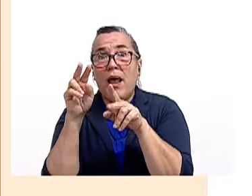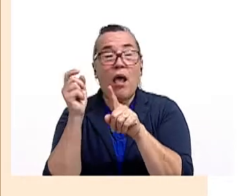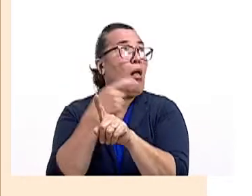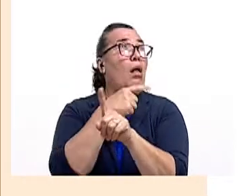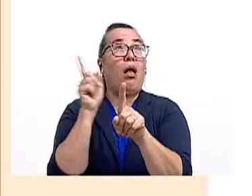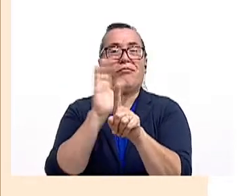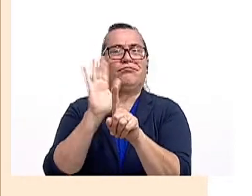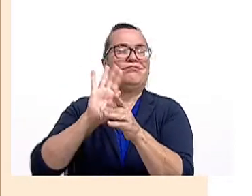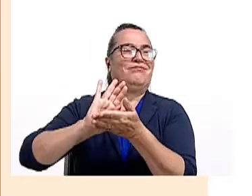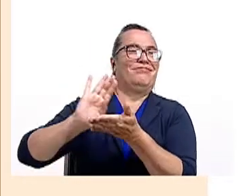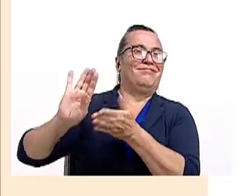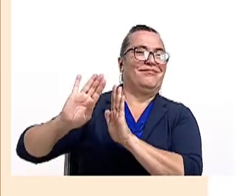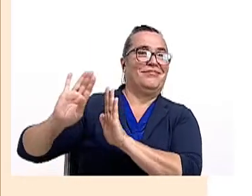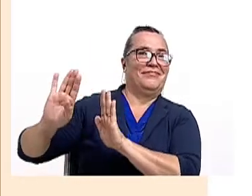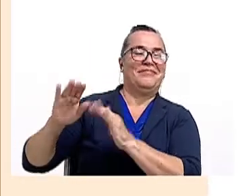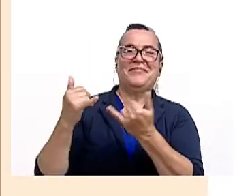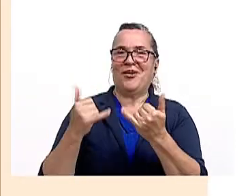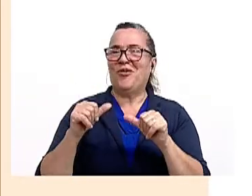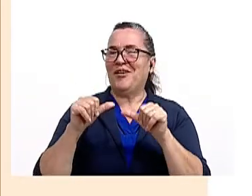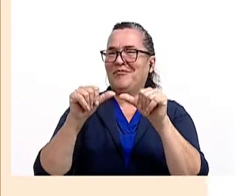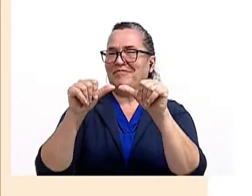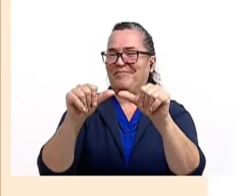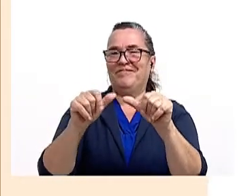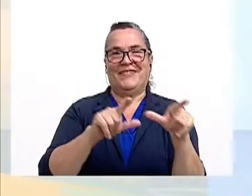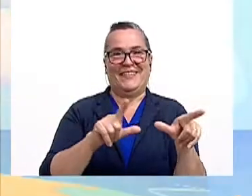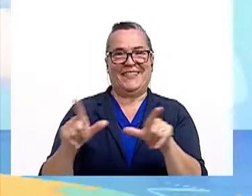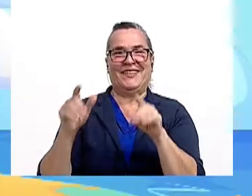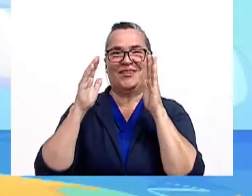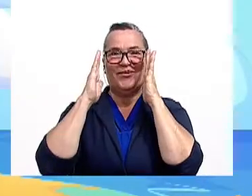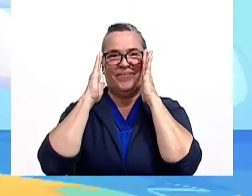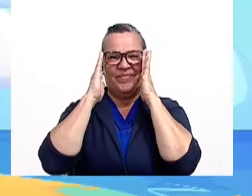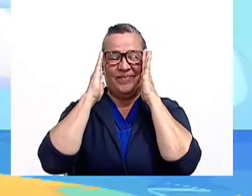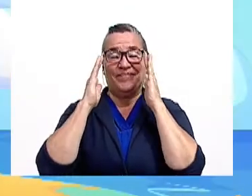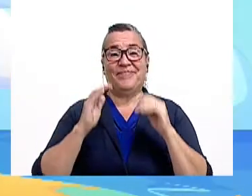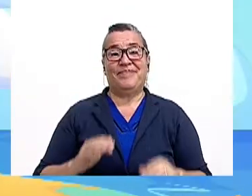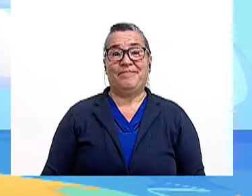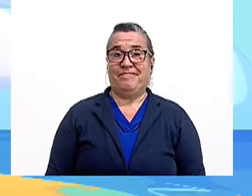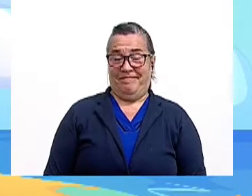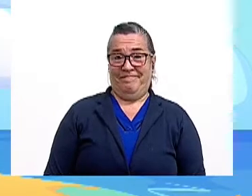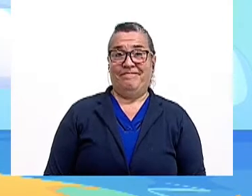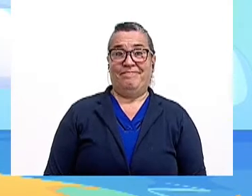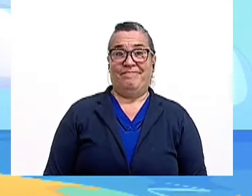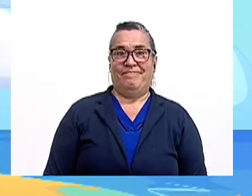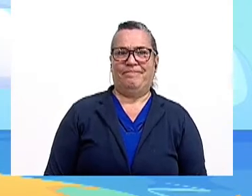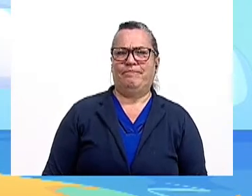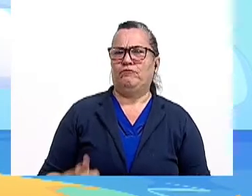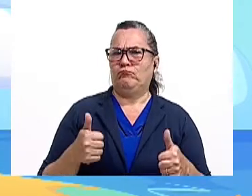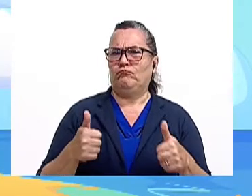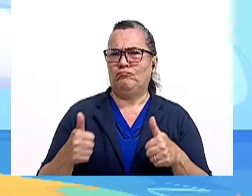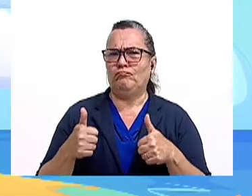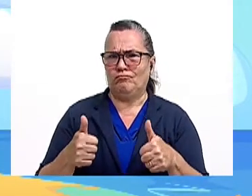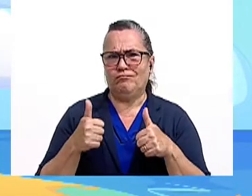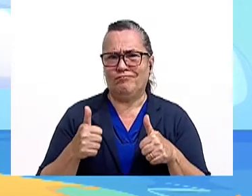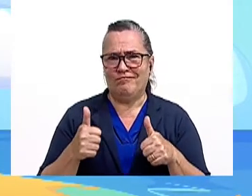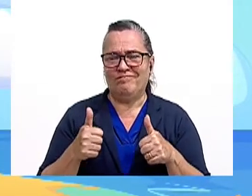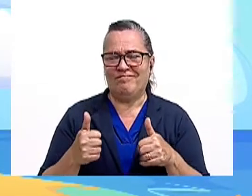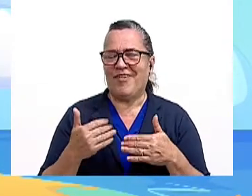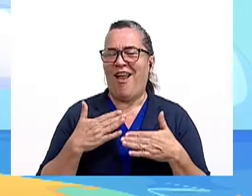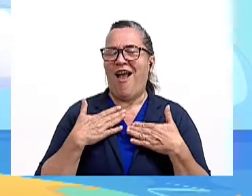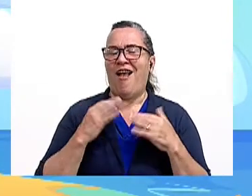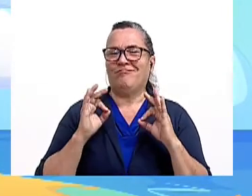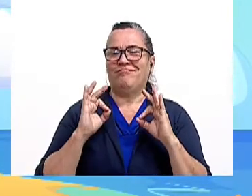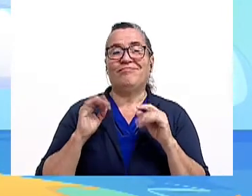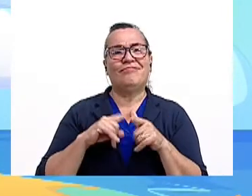distractores. Ahora sí, estamos listos. Ahora sí, listísimos para la clase. ¡Qué